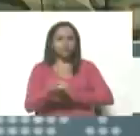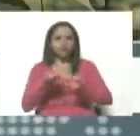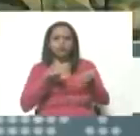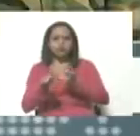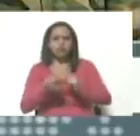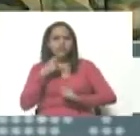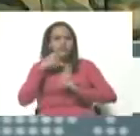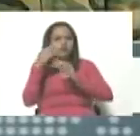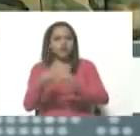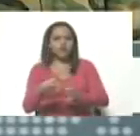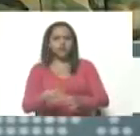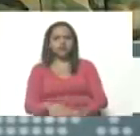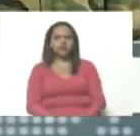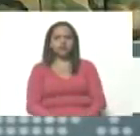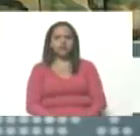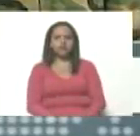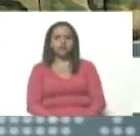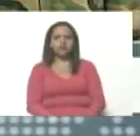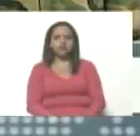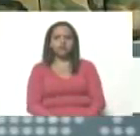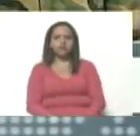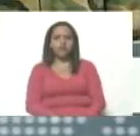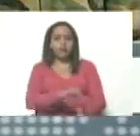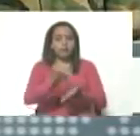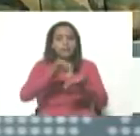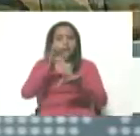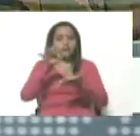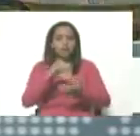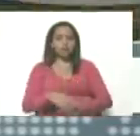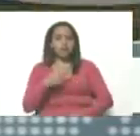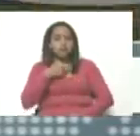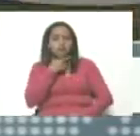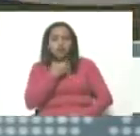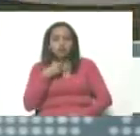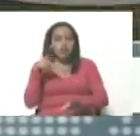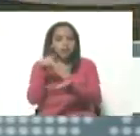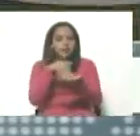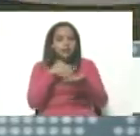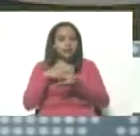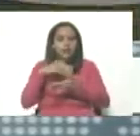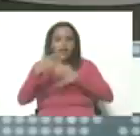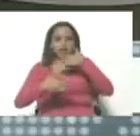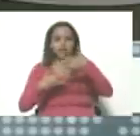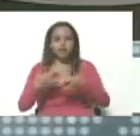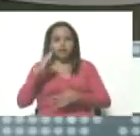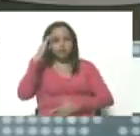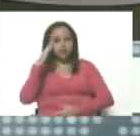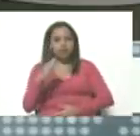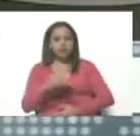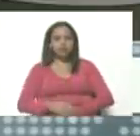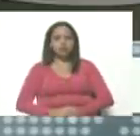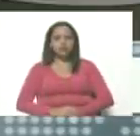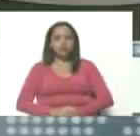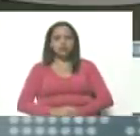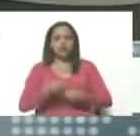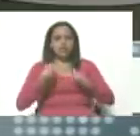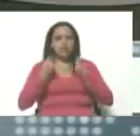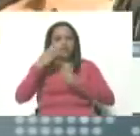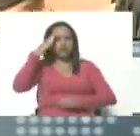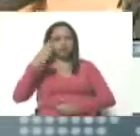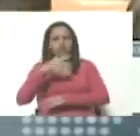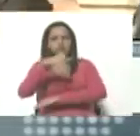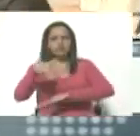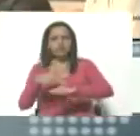de verdad. Es una cosa especial. A mí me encanta participar en los actos y en la vida de la Fuerza Armada Nacional